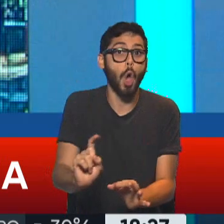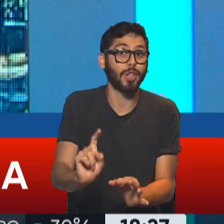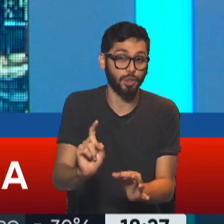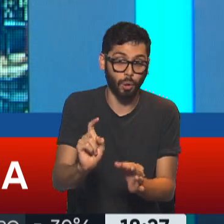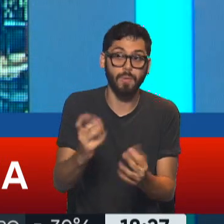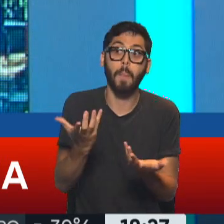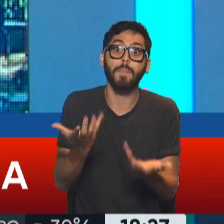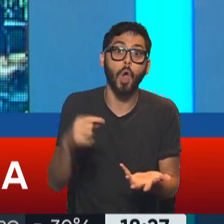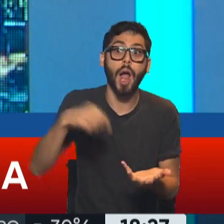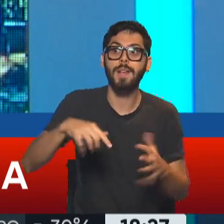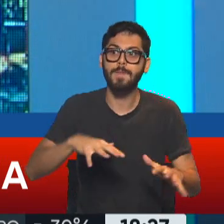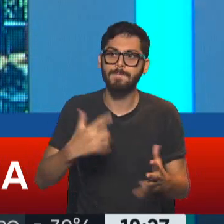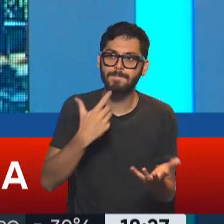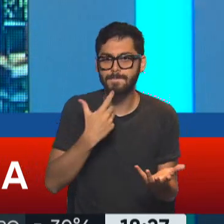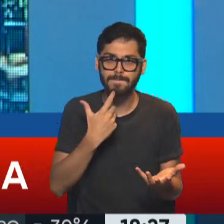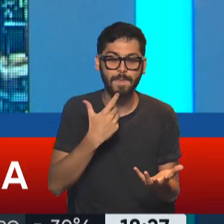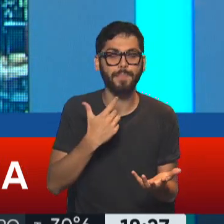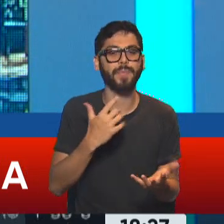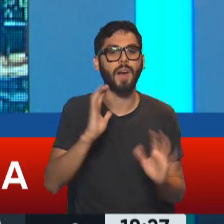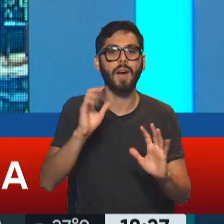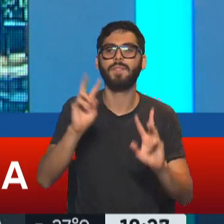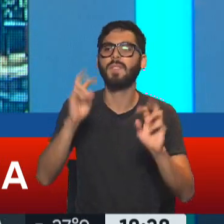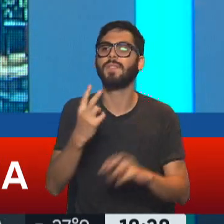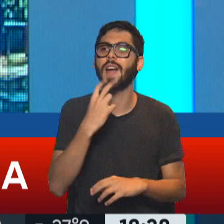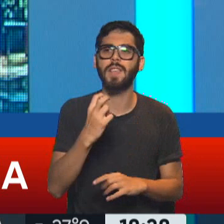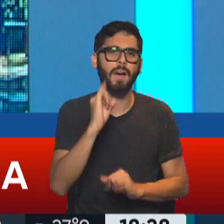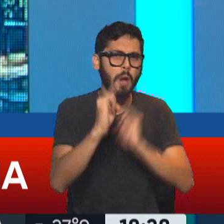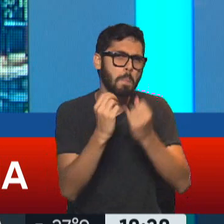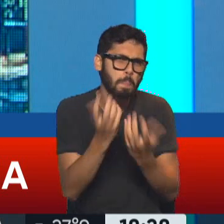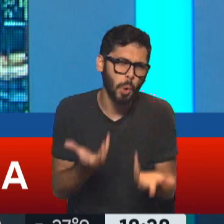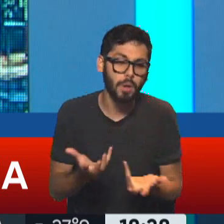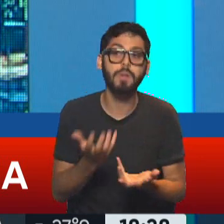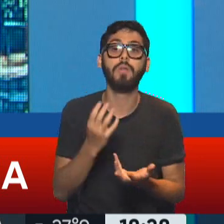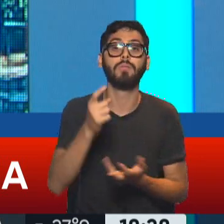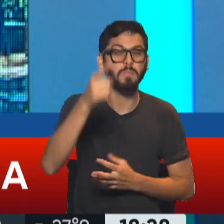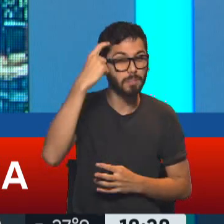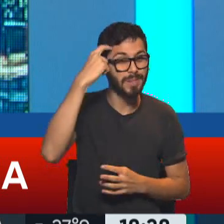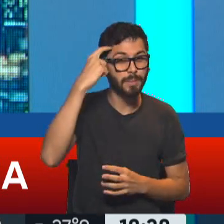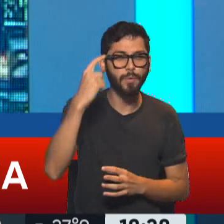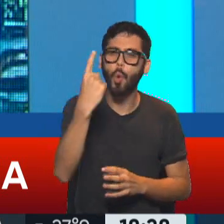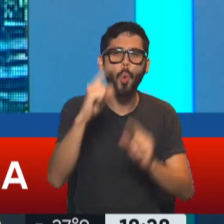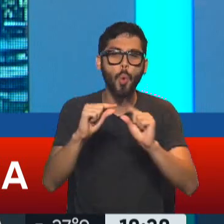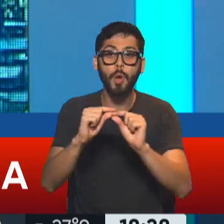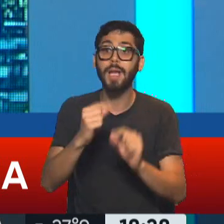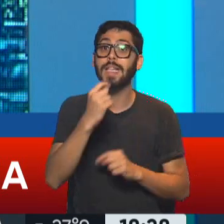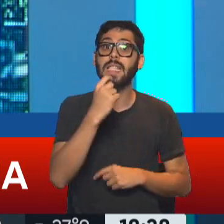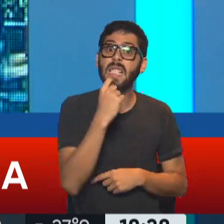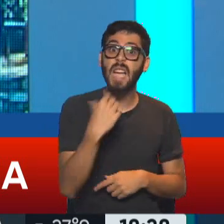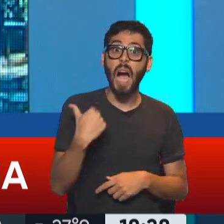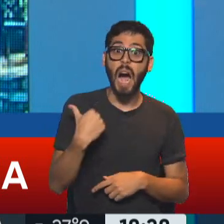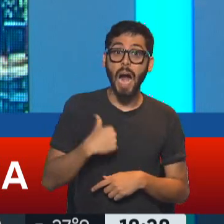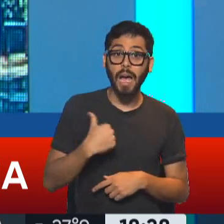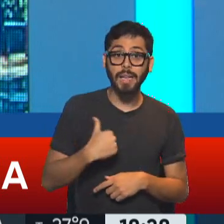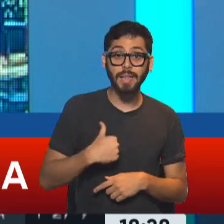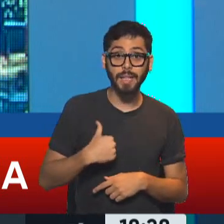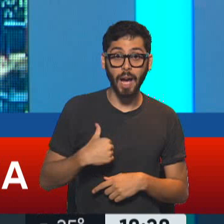escenario tan irregular. ¿Y por qué subrayo la situación de la energía? Para que tengamos una idea, solo con un número, si la Argentina tiene que cumplir con